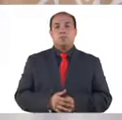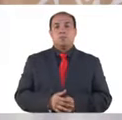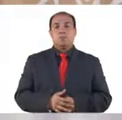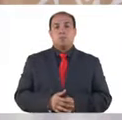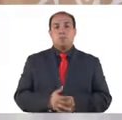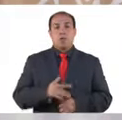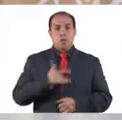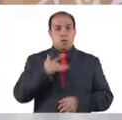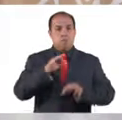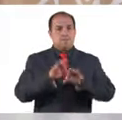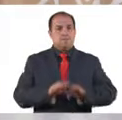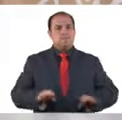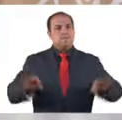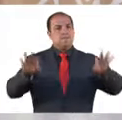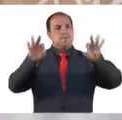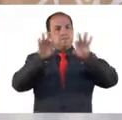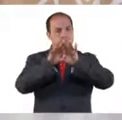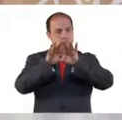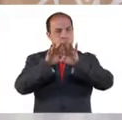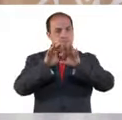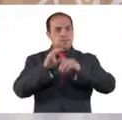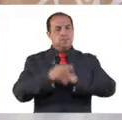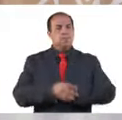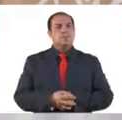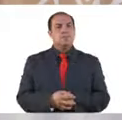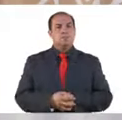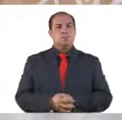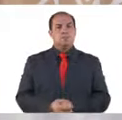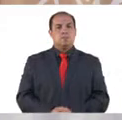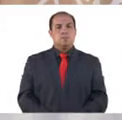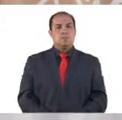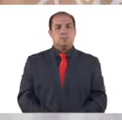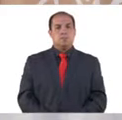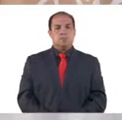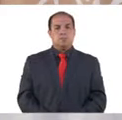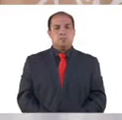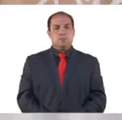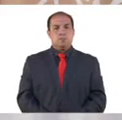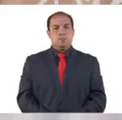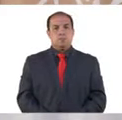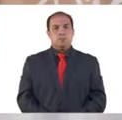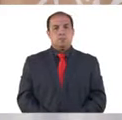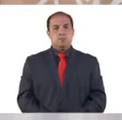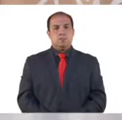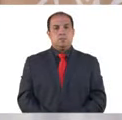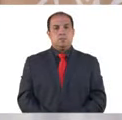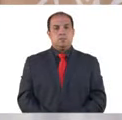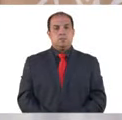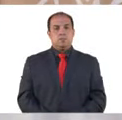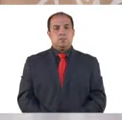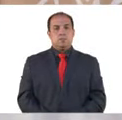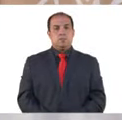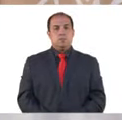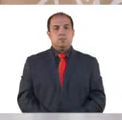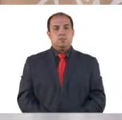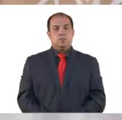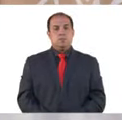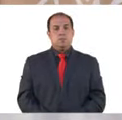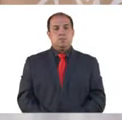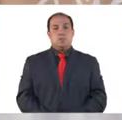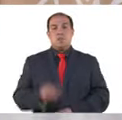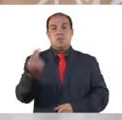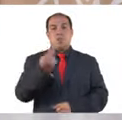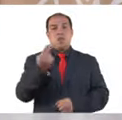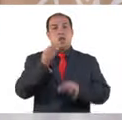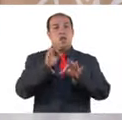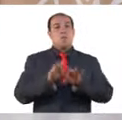relevante que sea, que debería ser parte fundamental de la información en